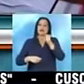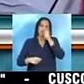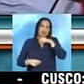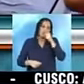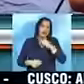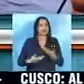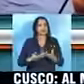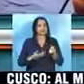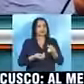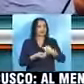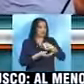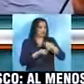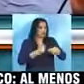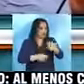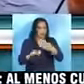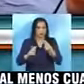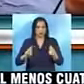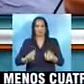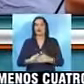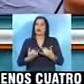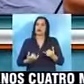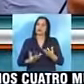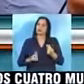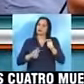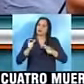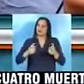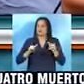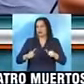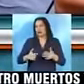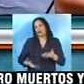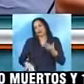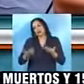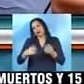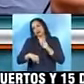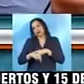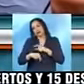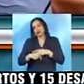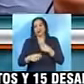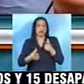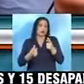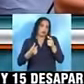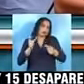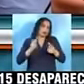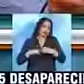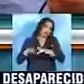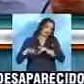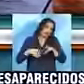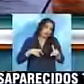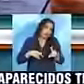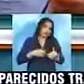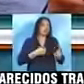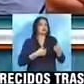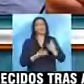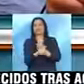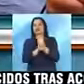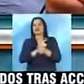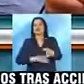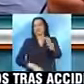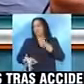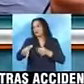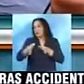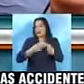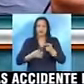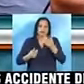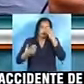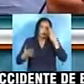zona, pero pues todos permanecen aquí. Seguramente en cualquier momento también ya se estarán retirando o harán relevos quizás. Eso es lo que vamos